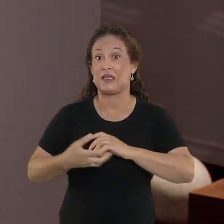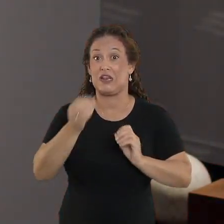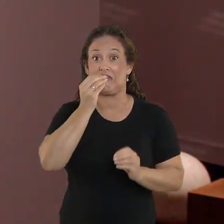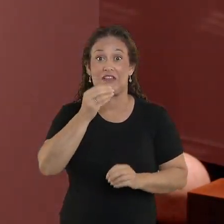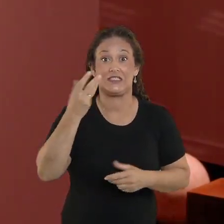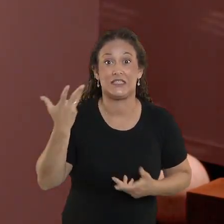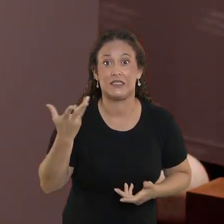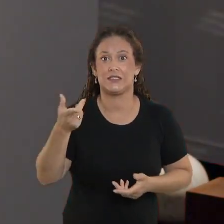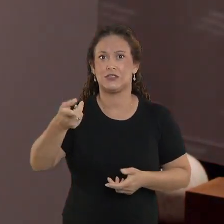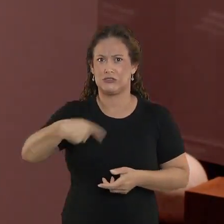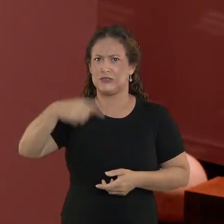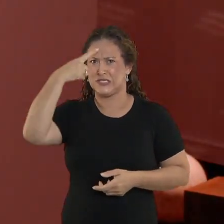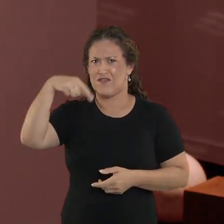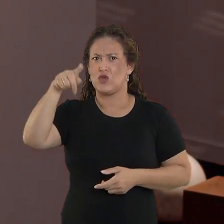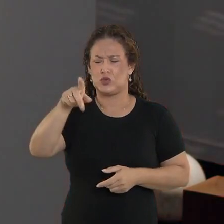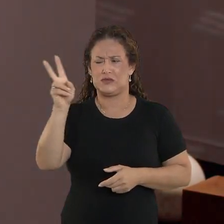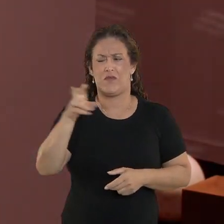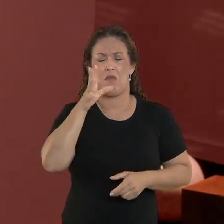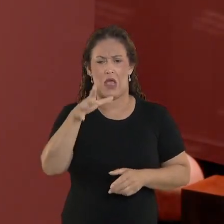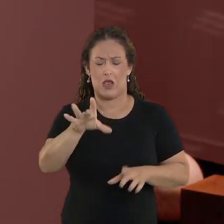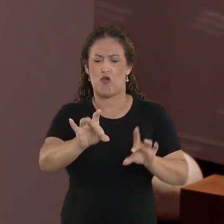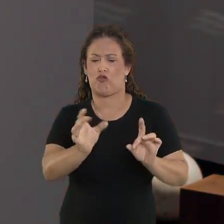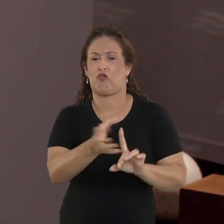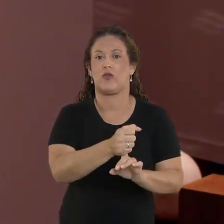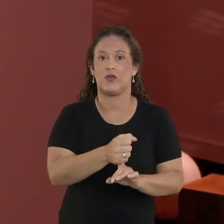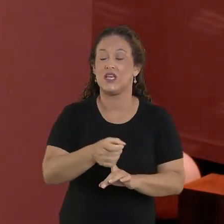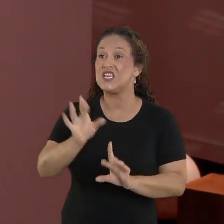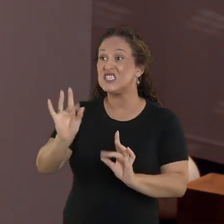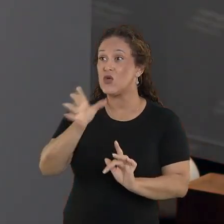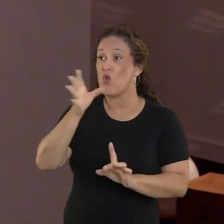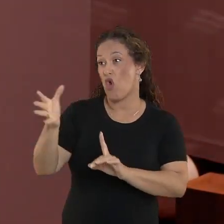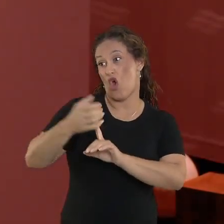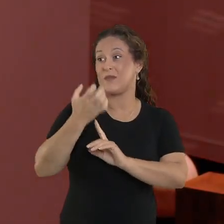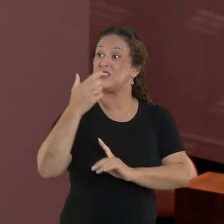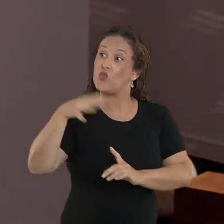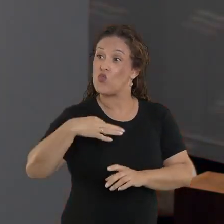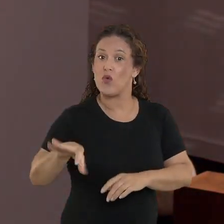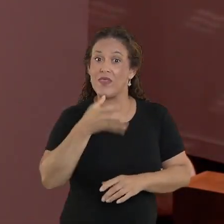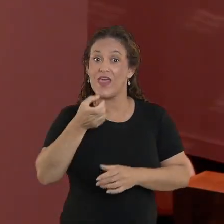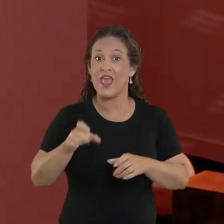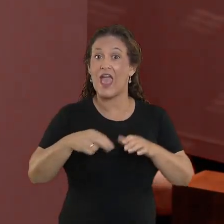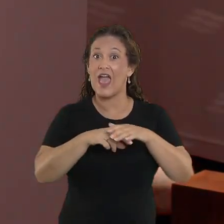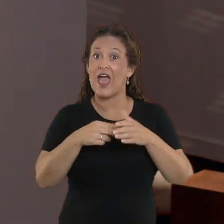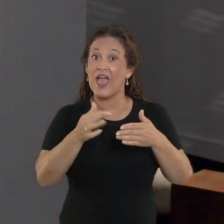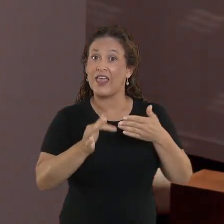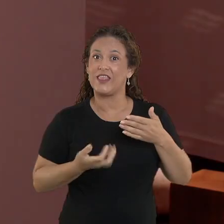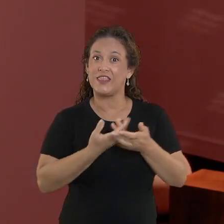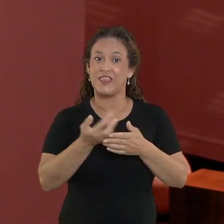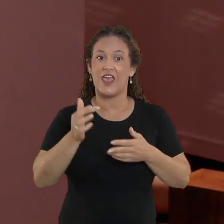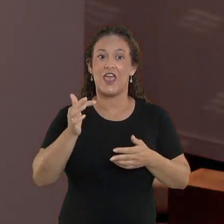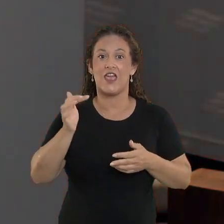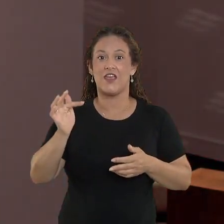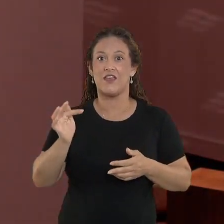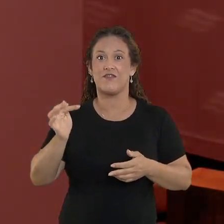pantera fantástica. Sabíamos que vendrías a por esta joya. ¿Ah, sí? Pues cógeme si puedes. Agenda SG